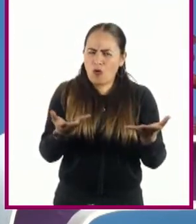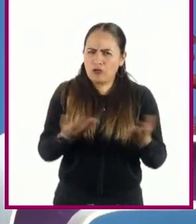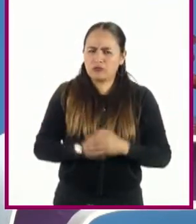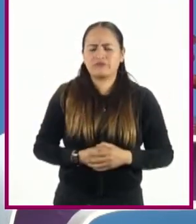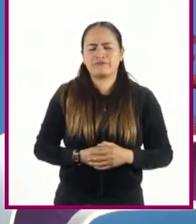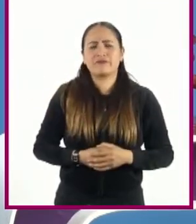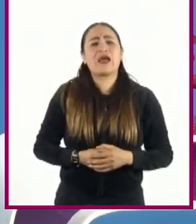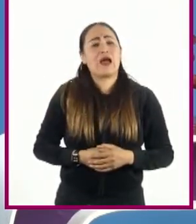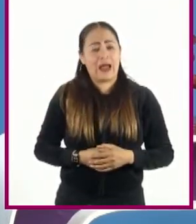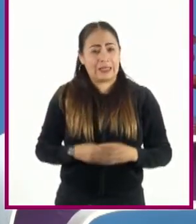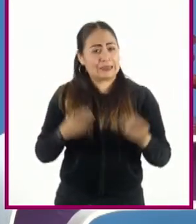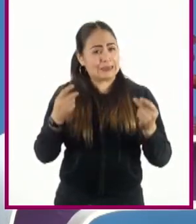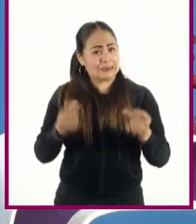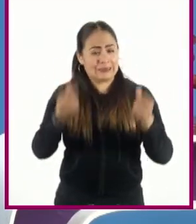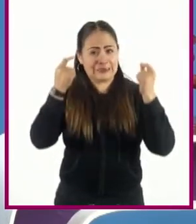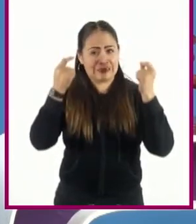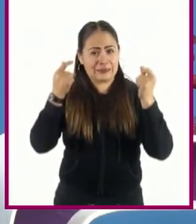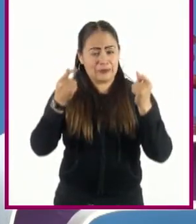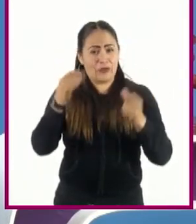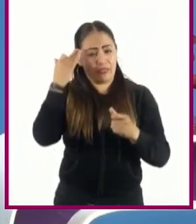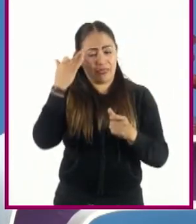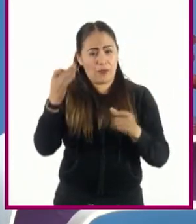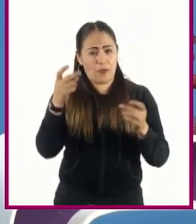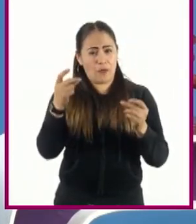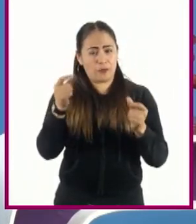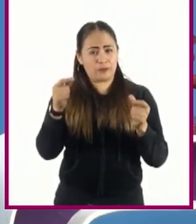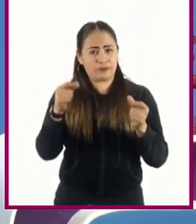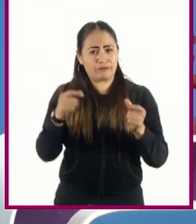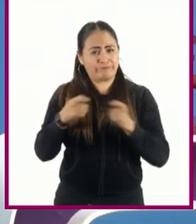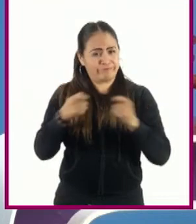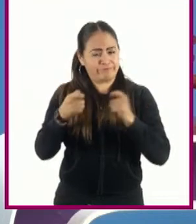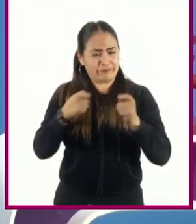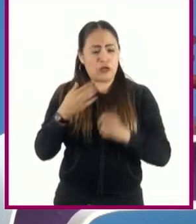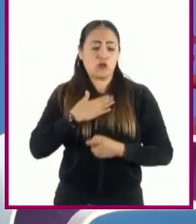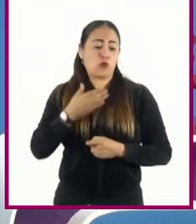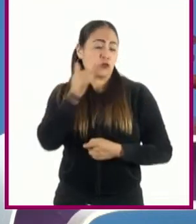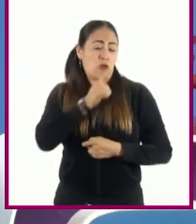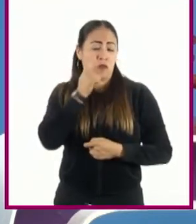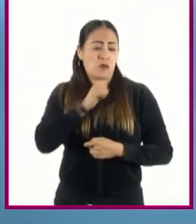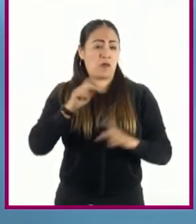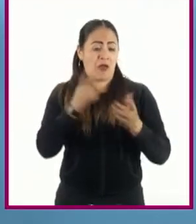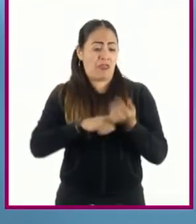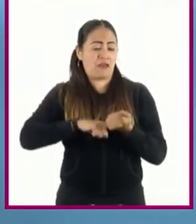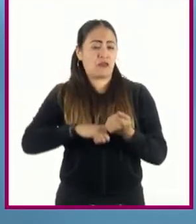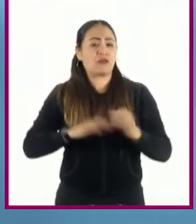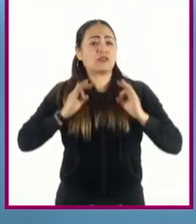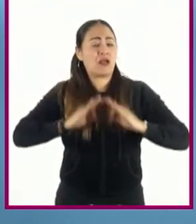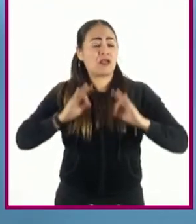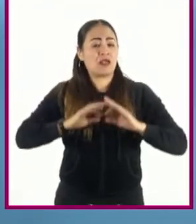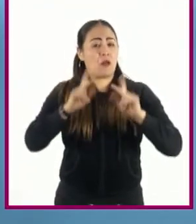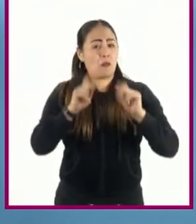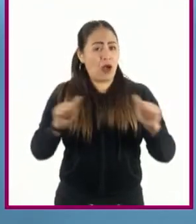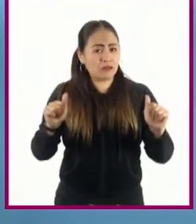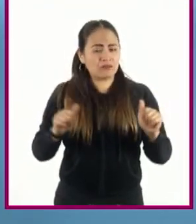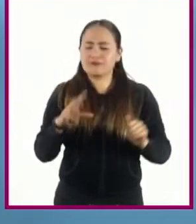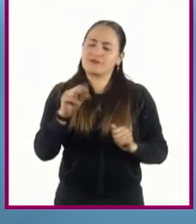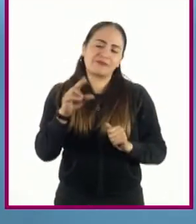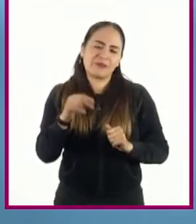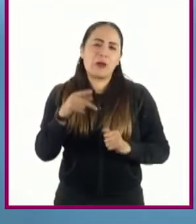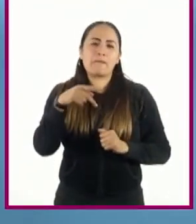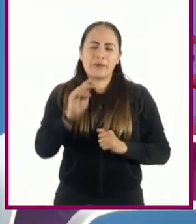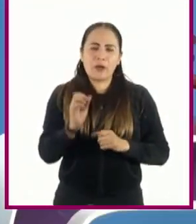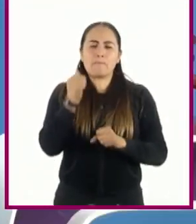logre dominar completamente en poco tiempo. Sin embargo, como se dice, la práctica hace al maestro. Debemos